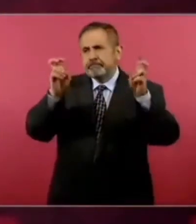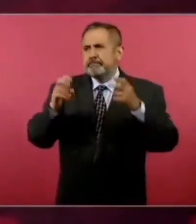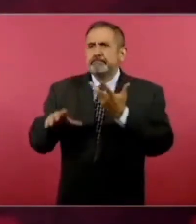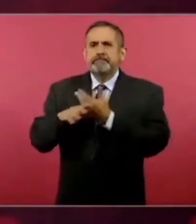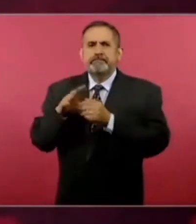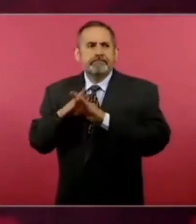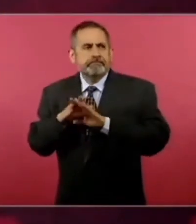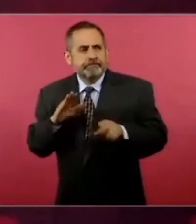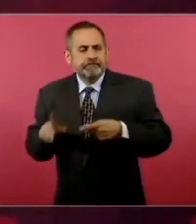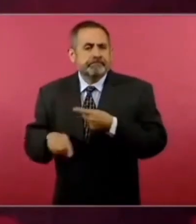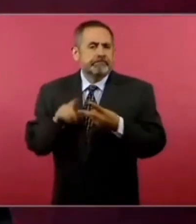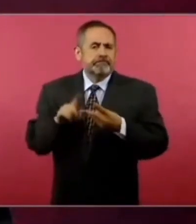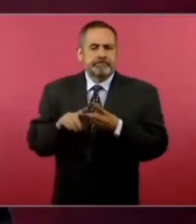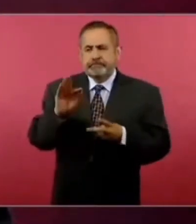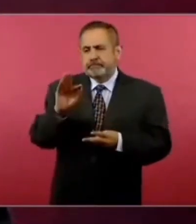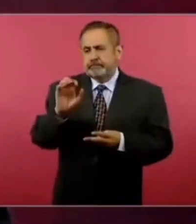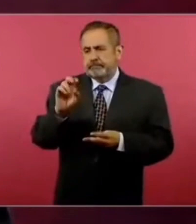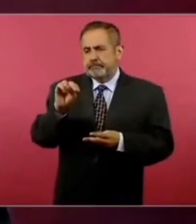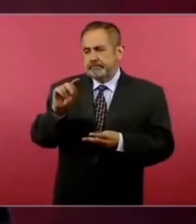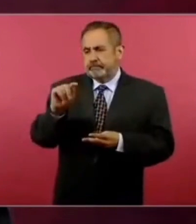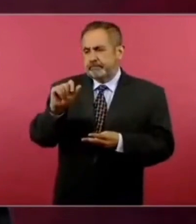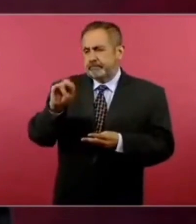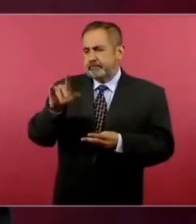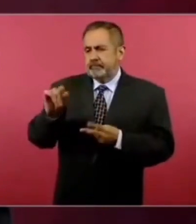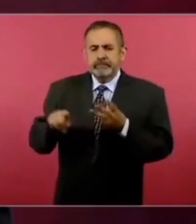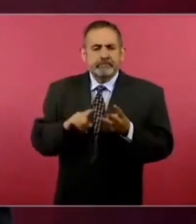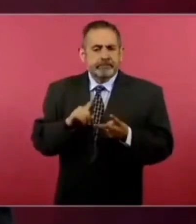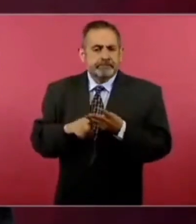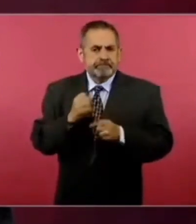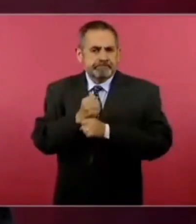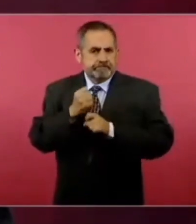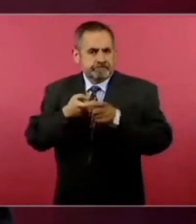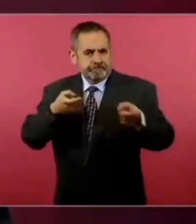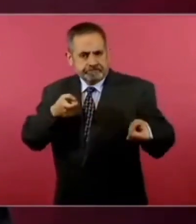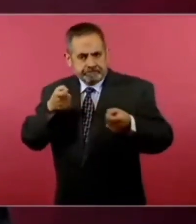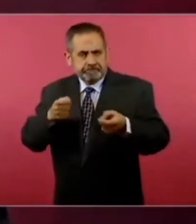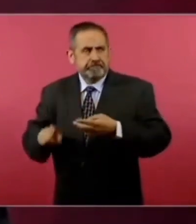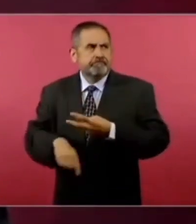migración, fentanilo, armas,